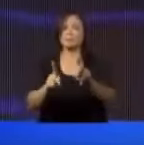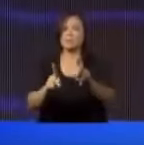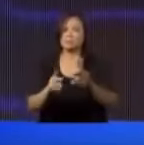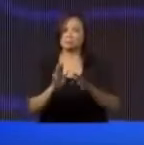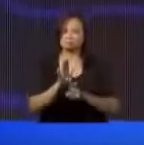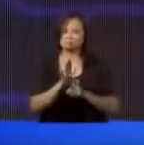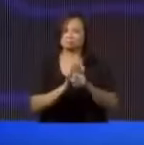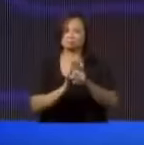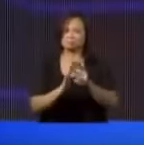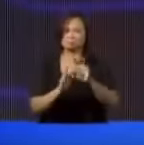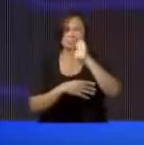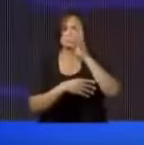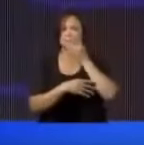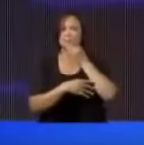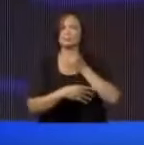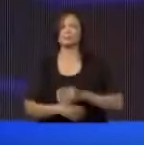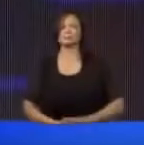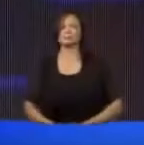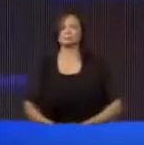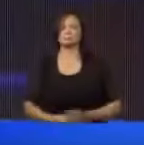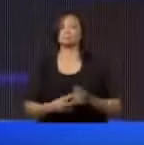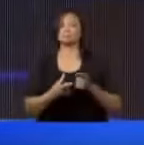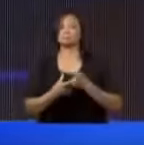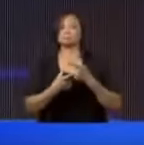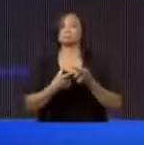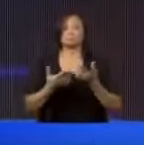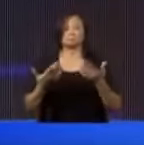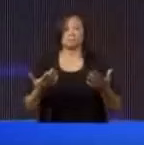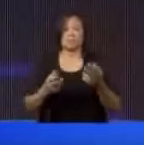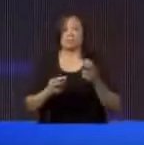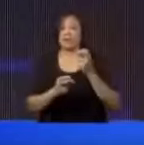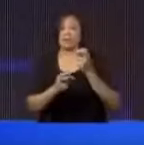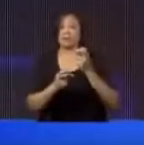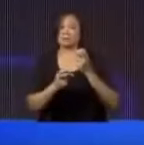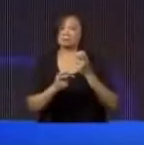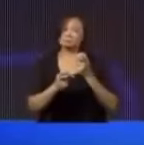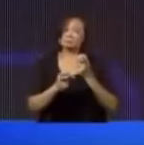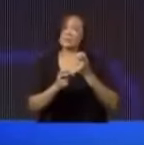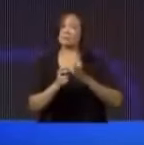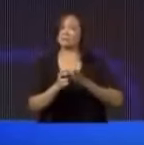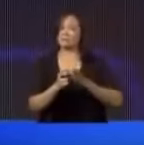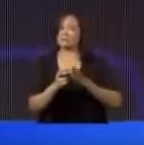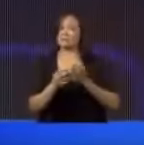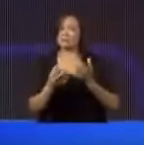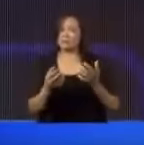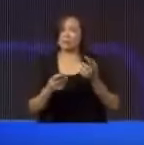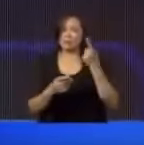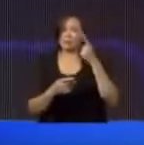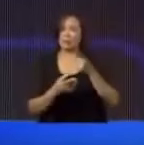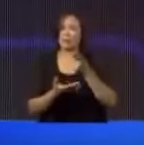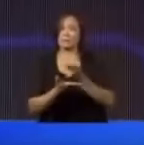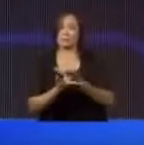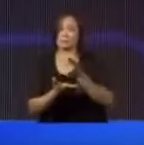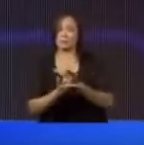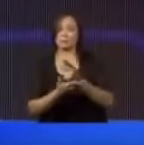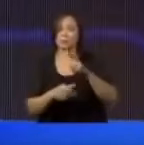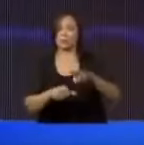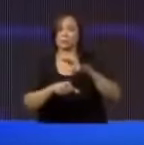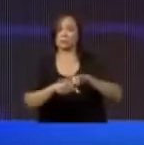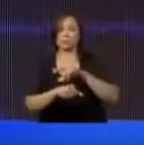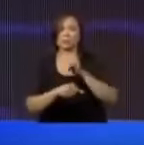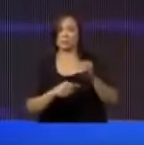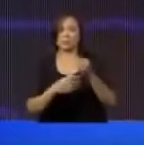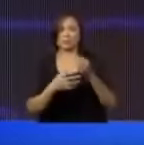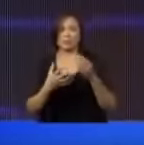gran desarrollo de la República Dominicana. Entonces, hay una dificultad, sin embargo, que tiene que ver con que el presupuesto nacional